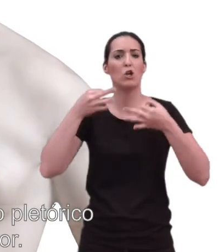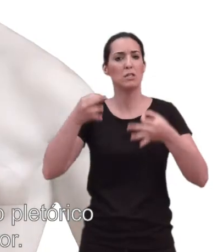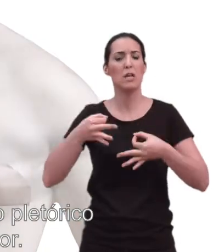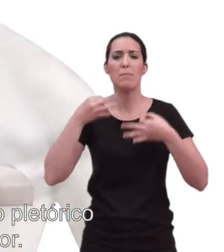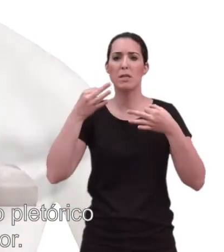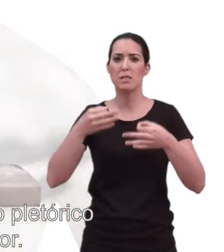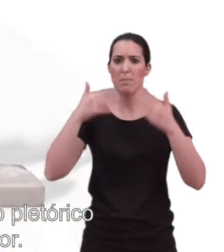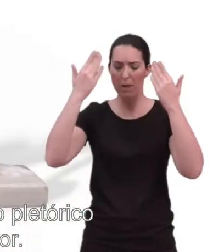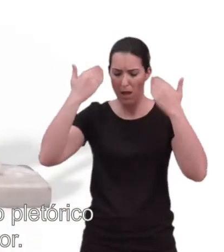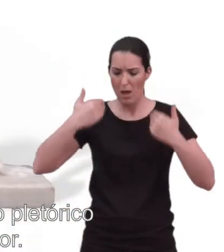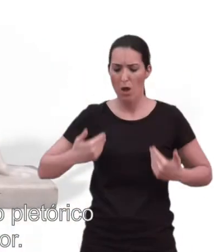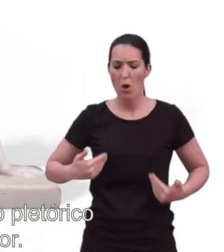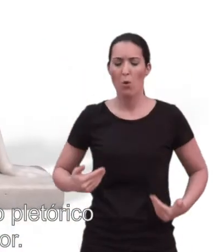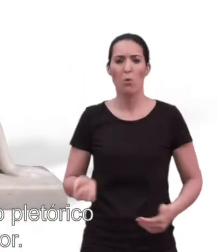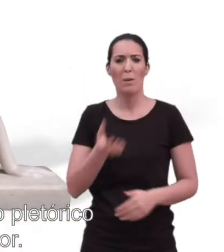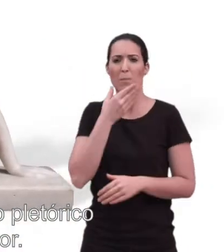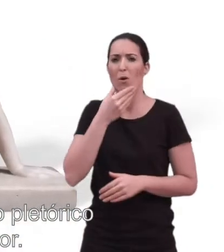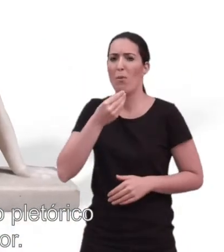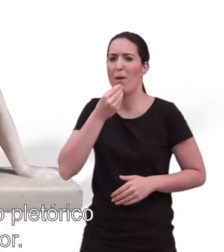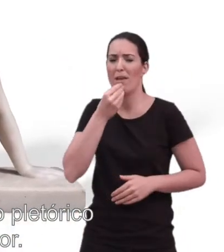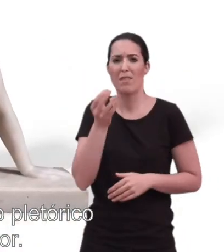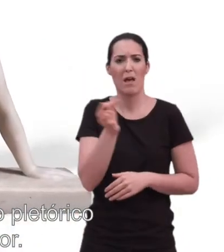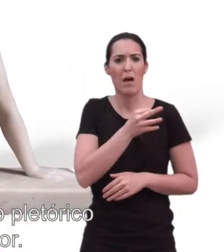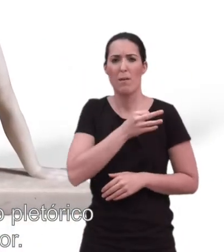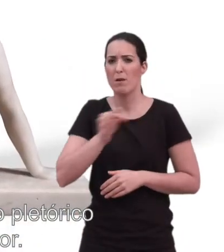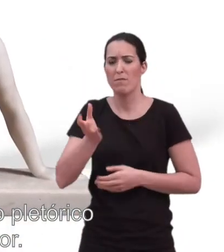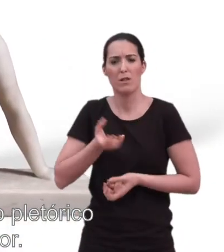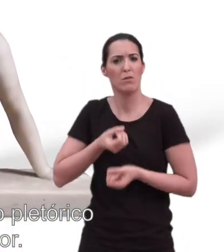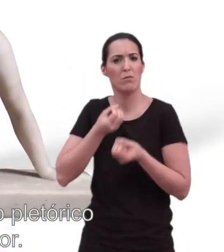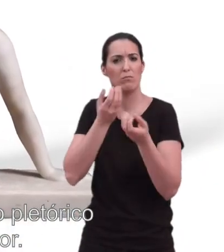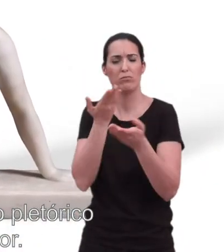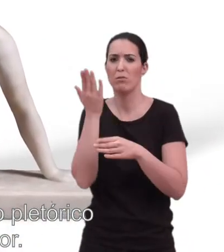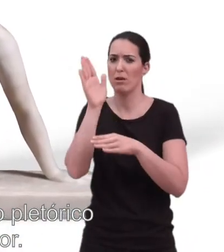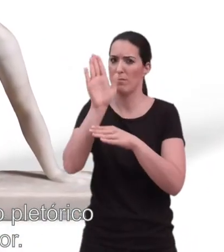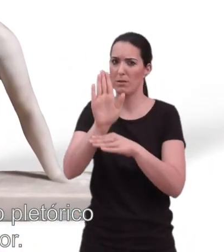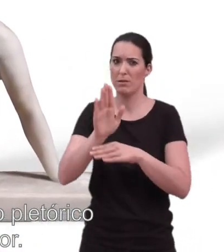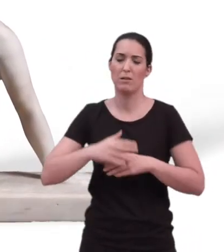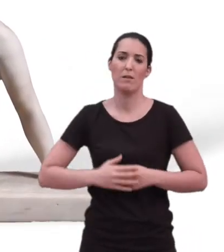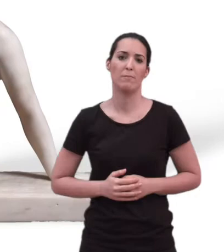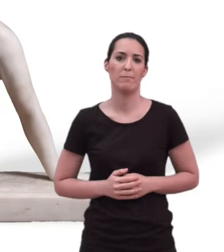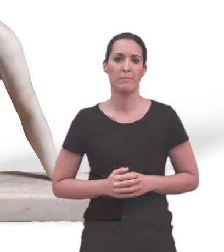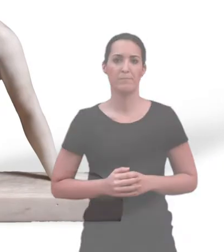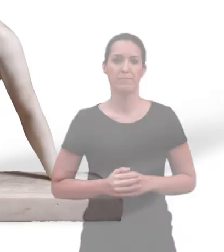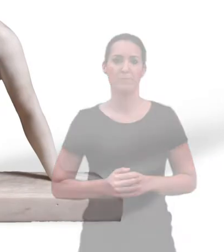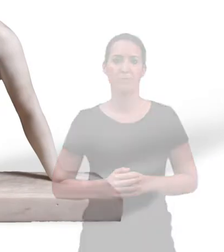renunciar al erotismo del cuerpo pletórico representado en su esplendor.